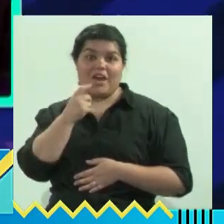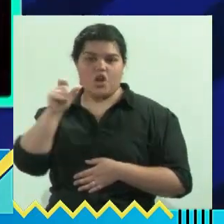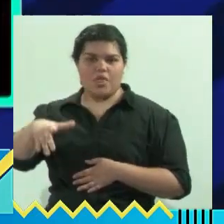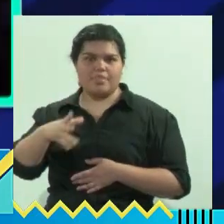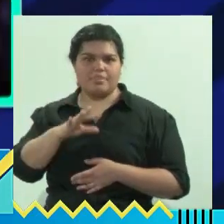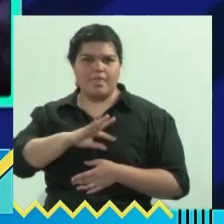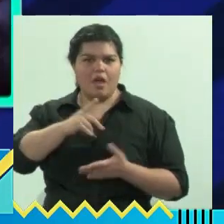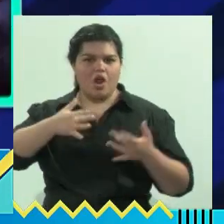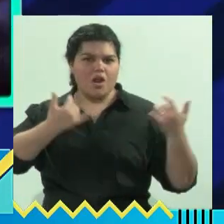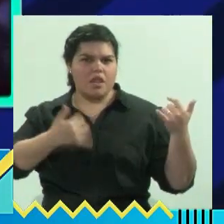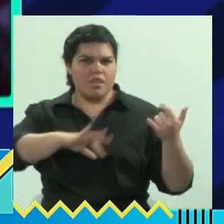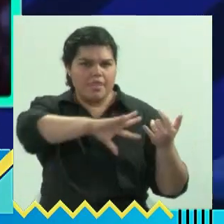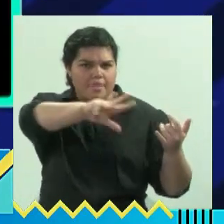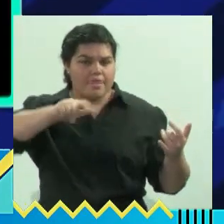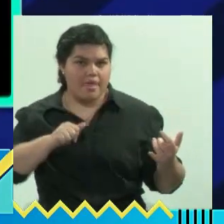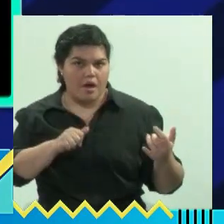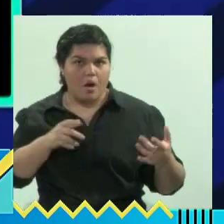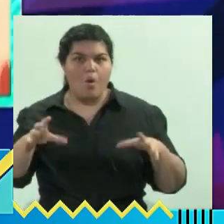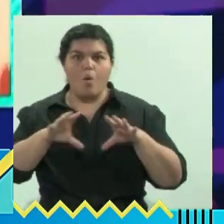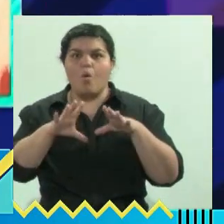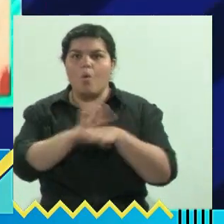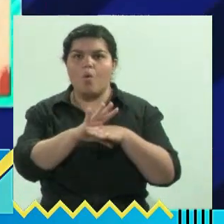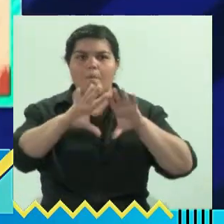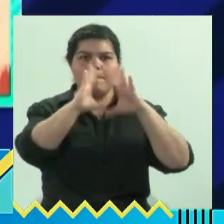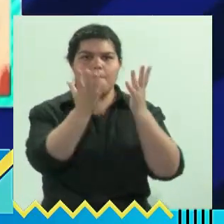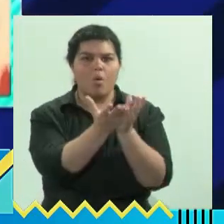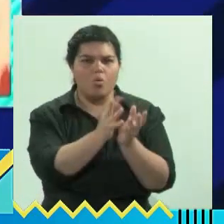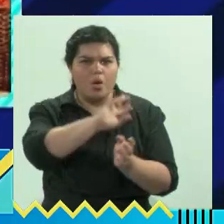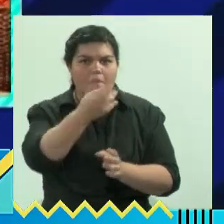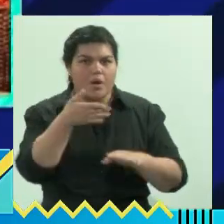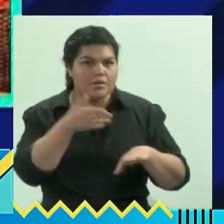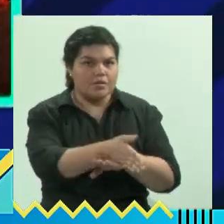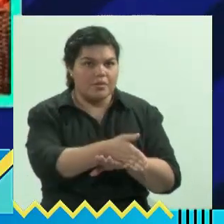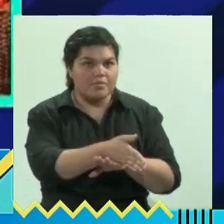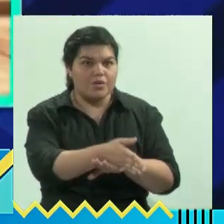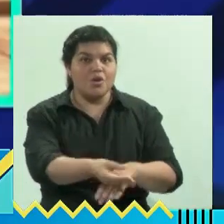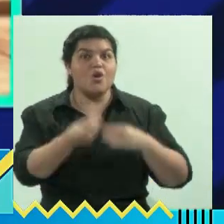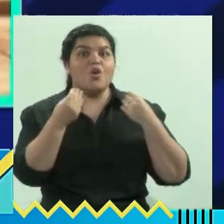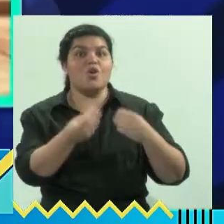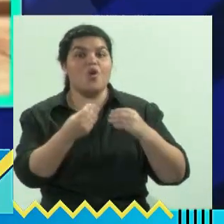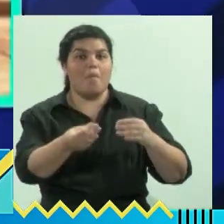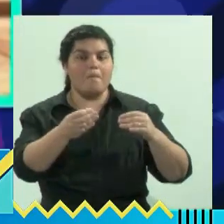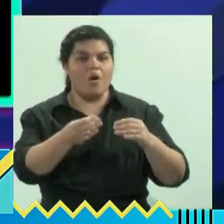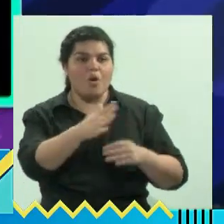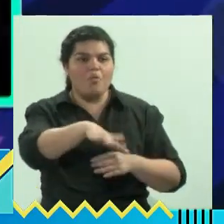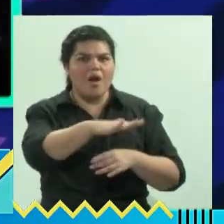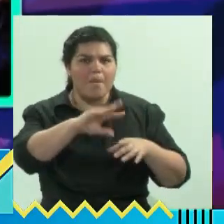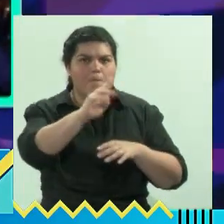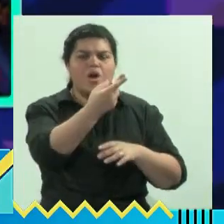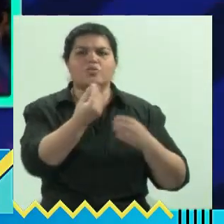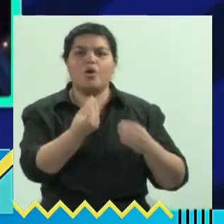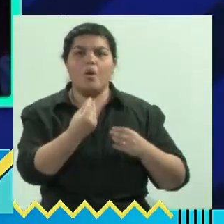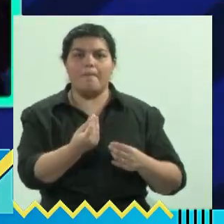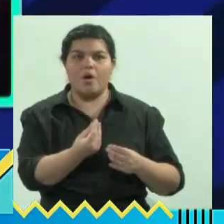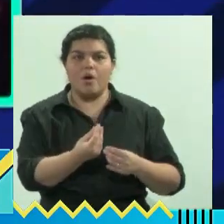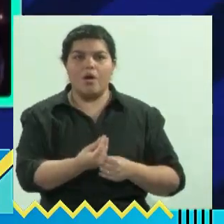por accidente entra al mundo de los muertos. Información adicional. Para salir de la tierra de los muertos, un familiar te tiene que